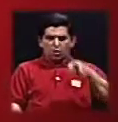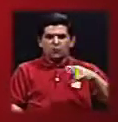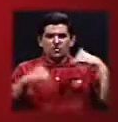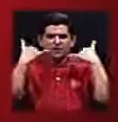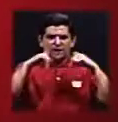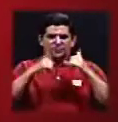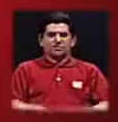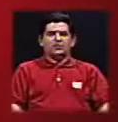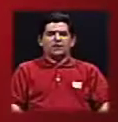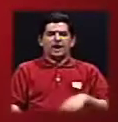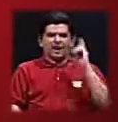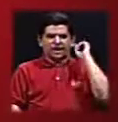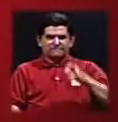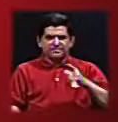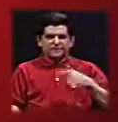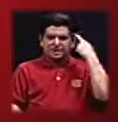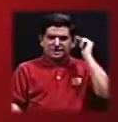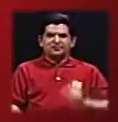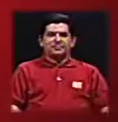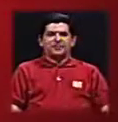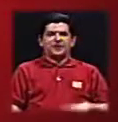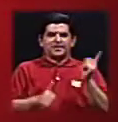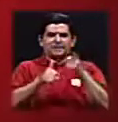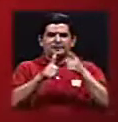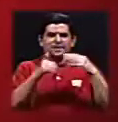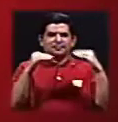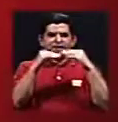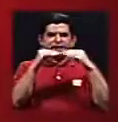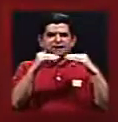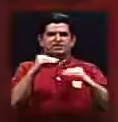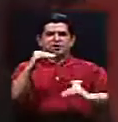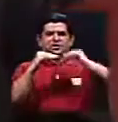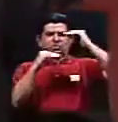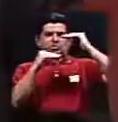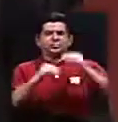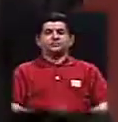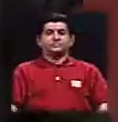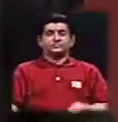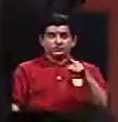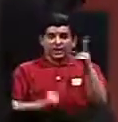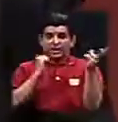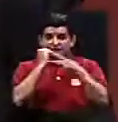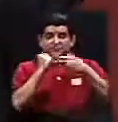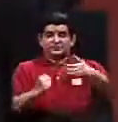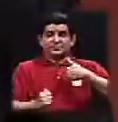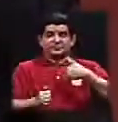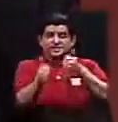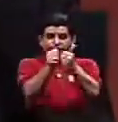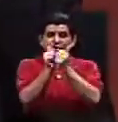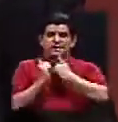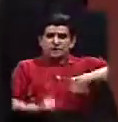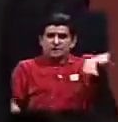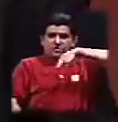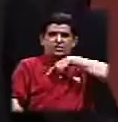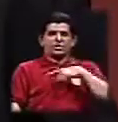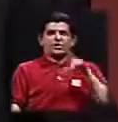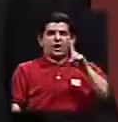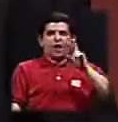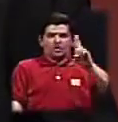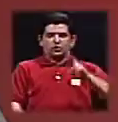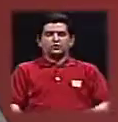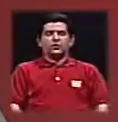jugar final de ascenso. En esta ocasión tenemos con nosotros al doctor